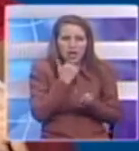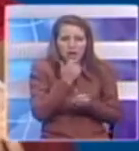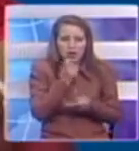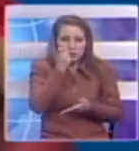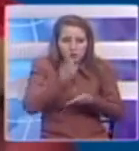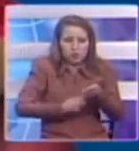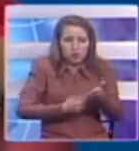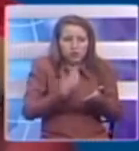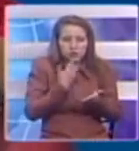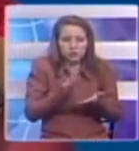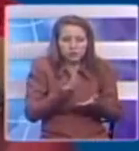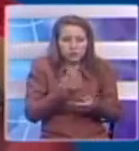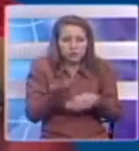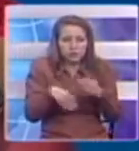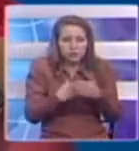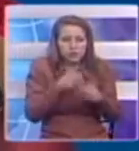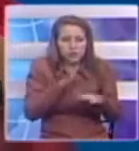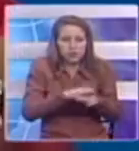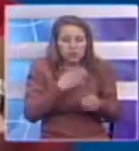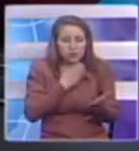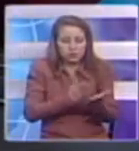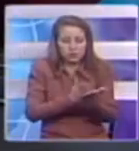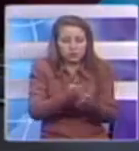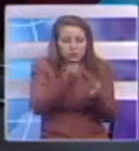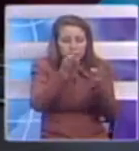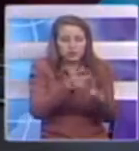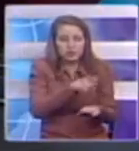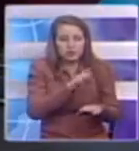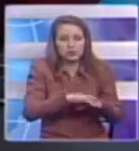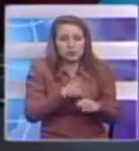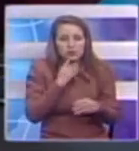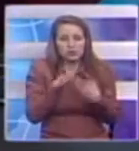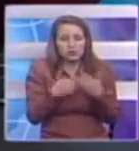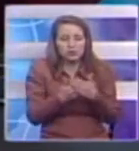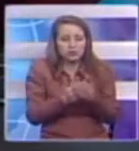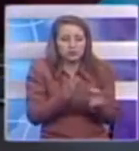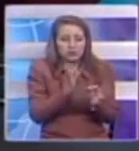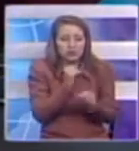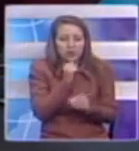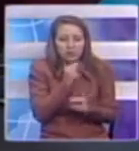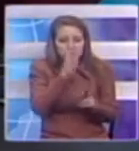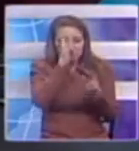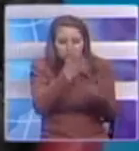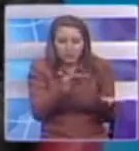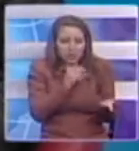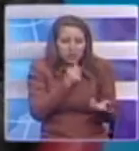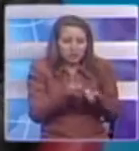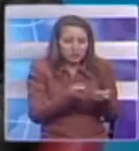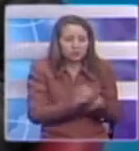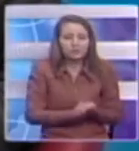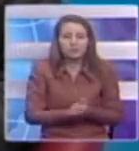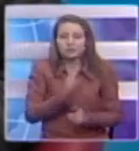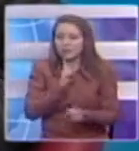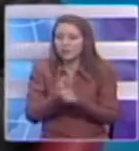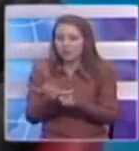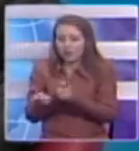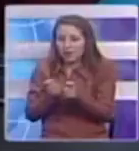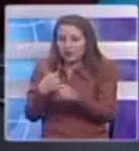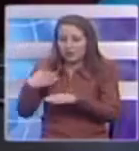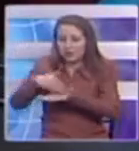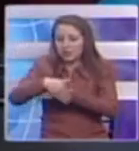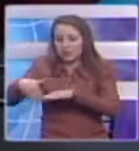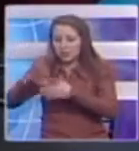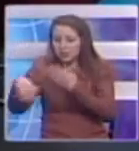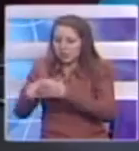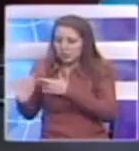representante legal, ni todos los que están en esa línea directa de haber hecho las cosas adecuadamente. Falta un control en la margen del río,